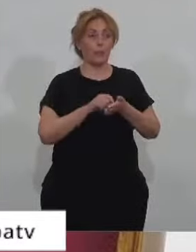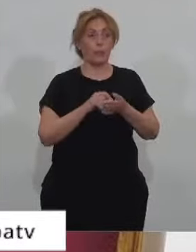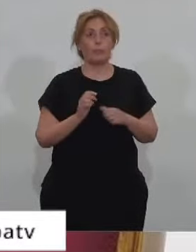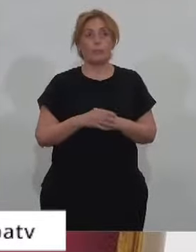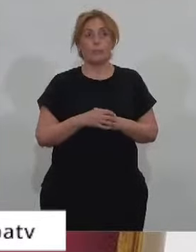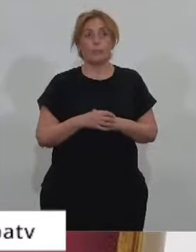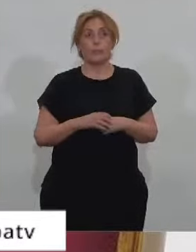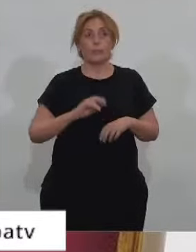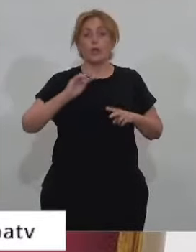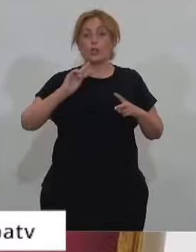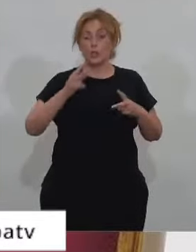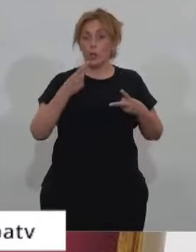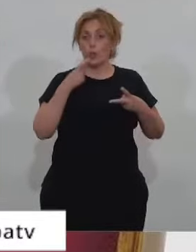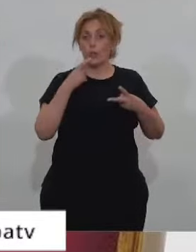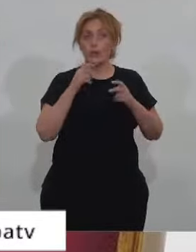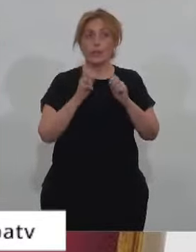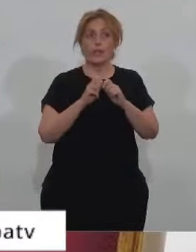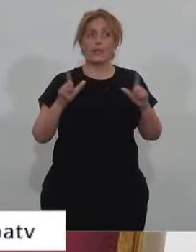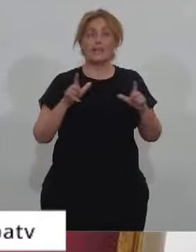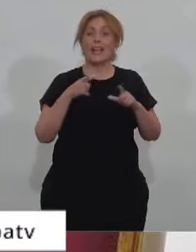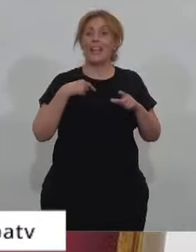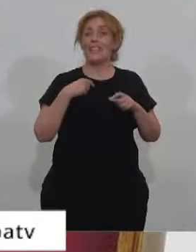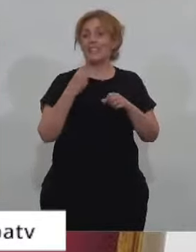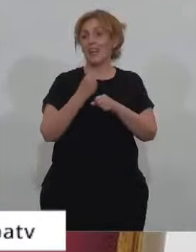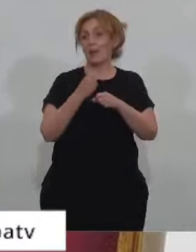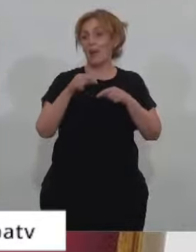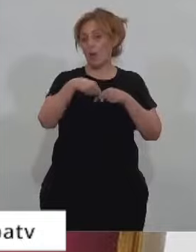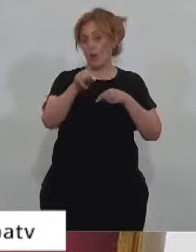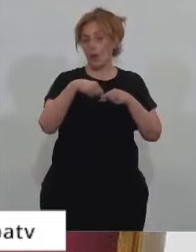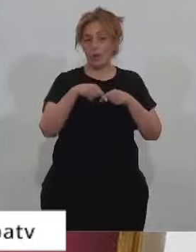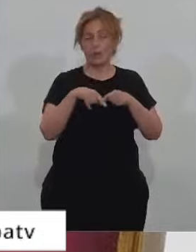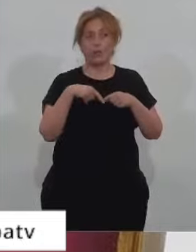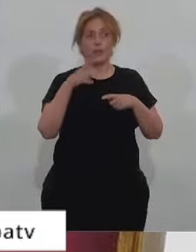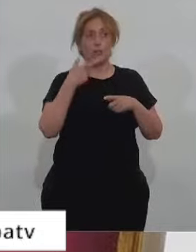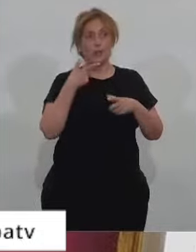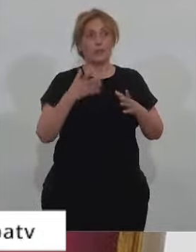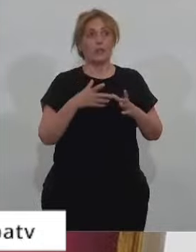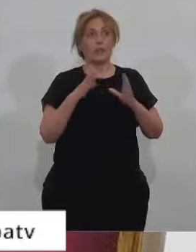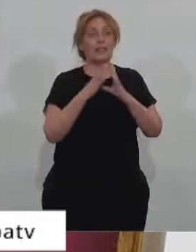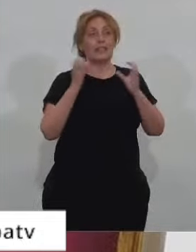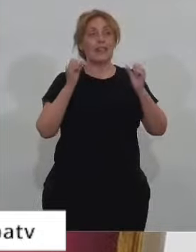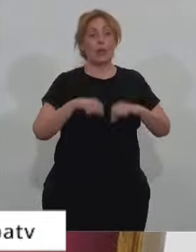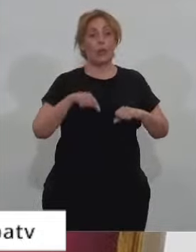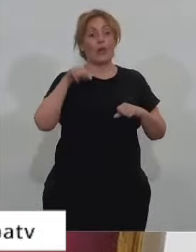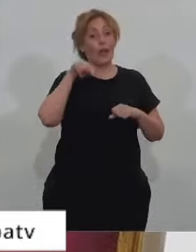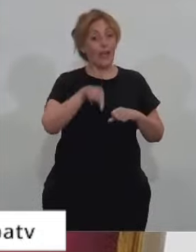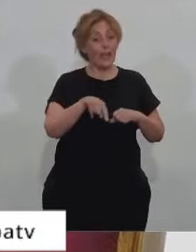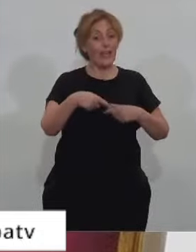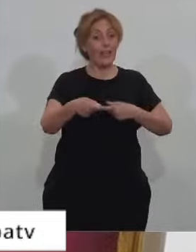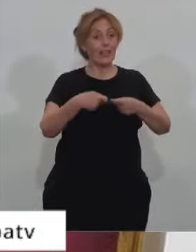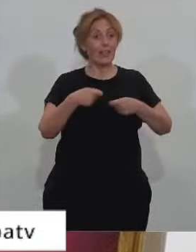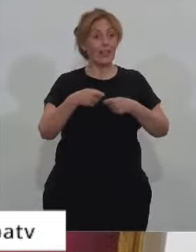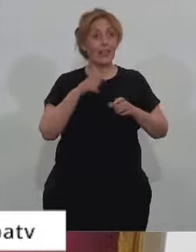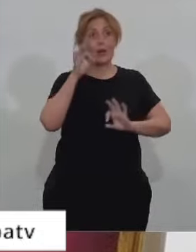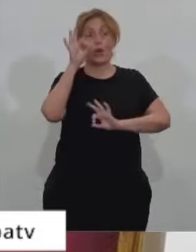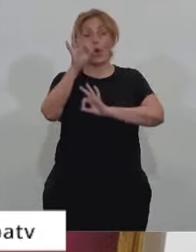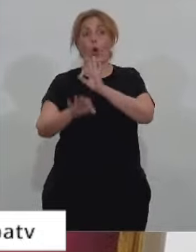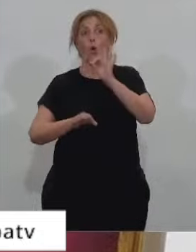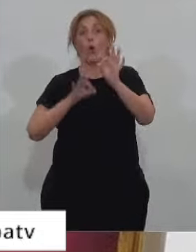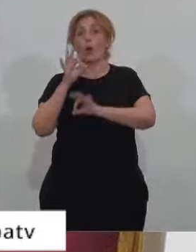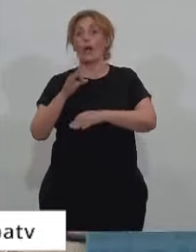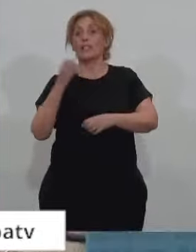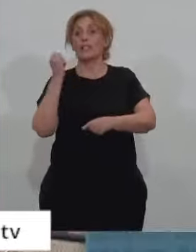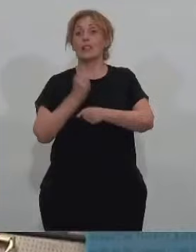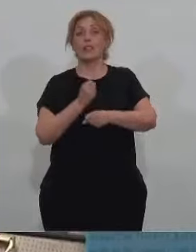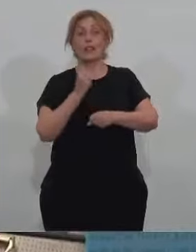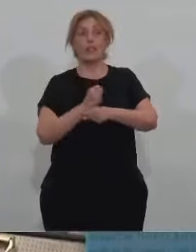se acuerda en mesa de negociación. La organización del trabajo no es un tema que se tenga que discutir en comisión paritaria.